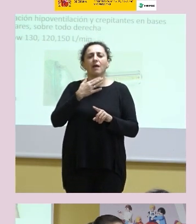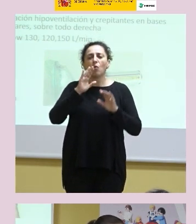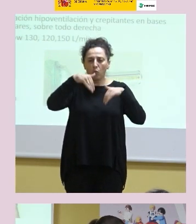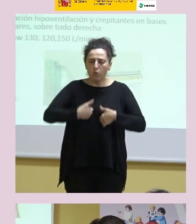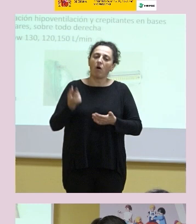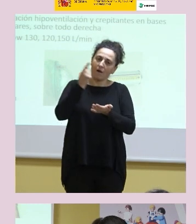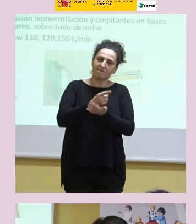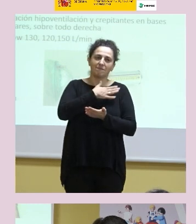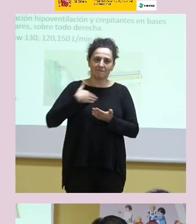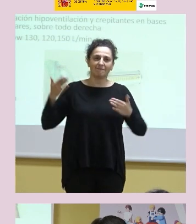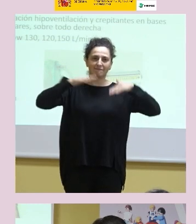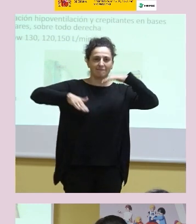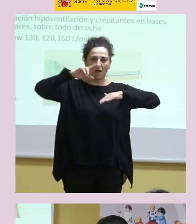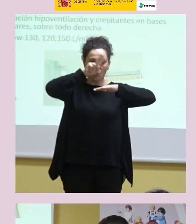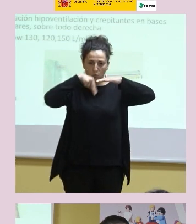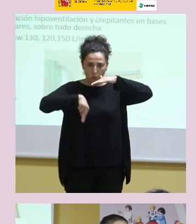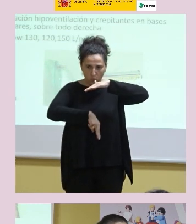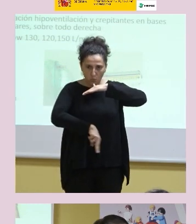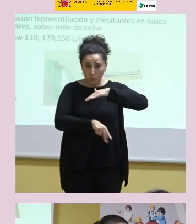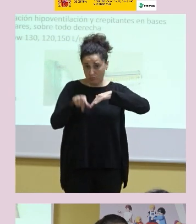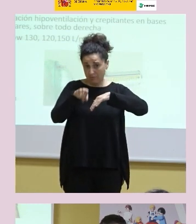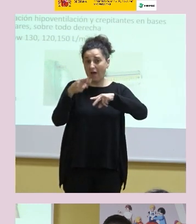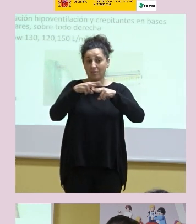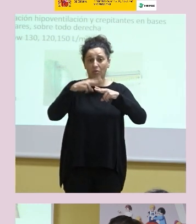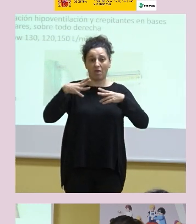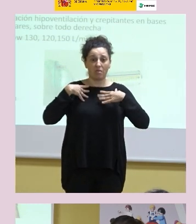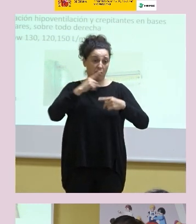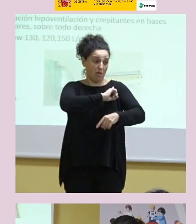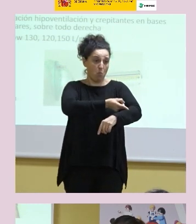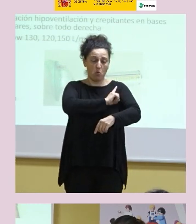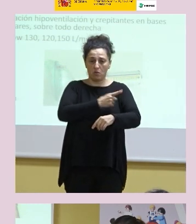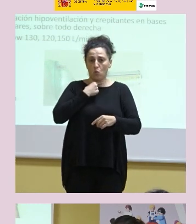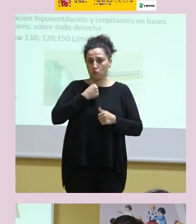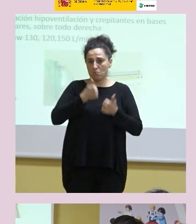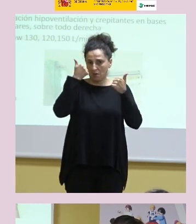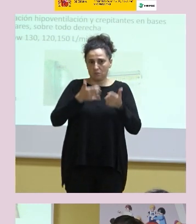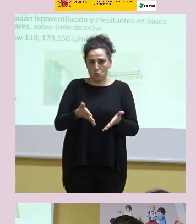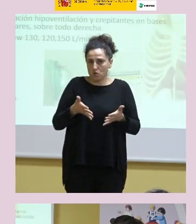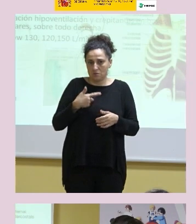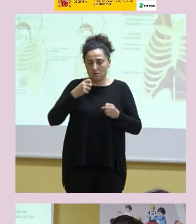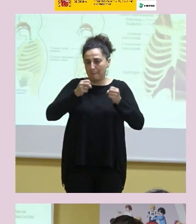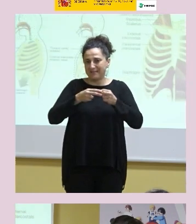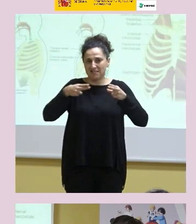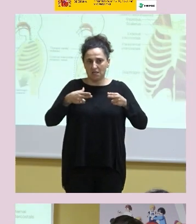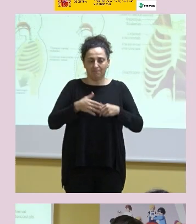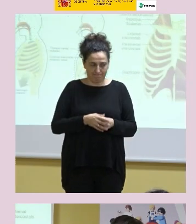quiere recuperar, ¿no? Porque era como la actividad deportiva que además le gustaba, ir a la piscina.